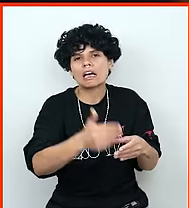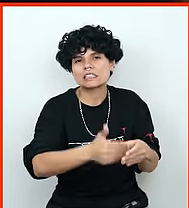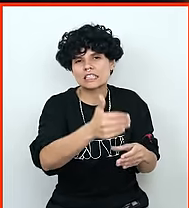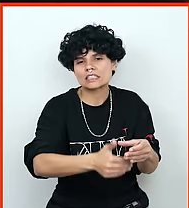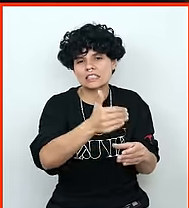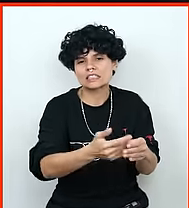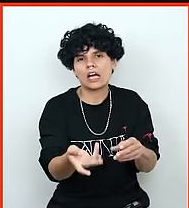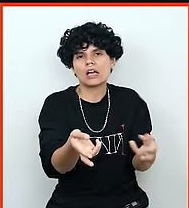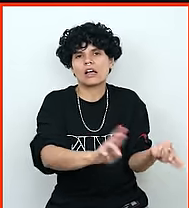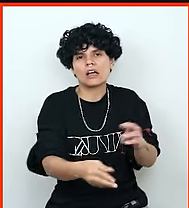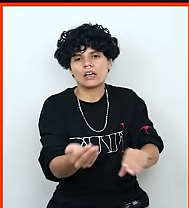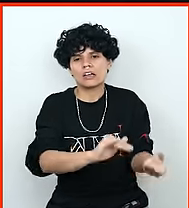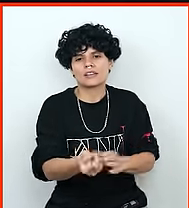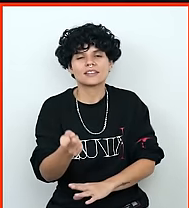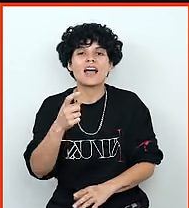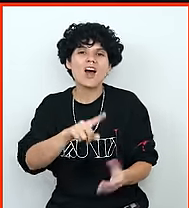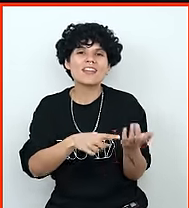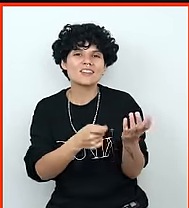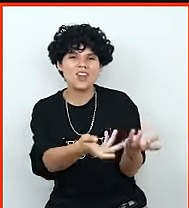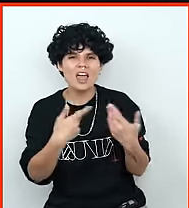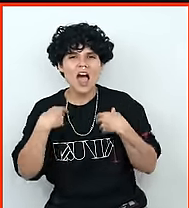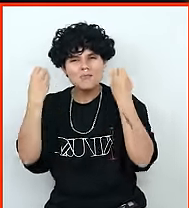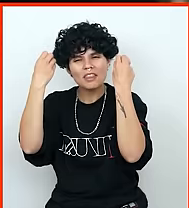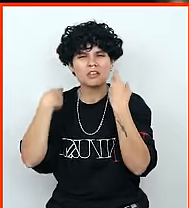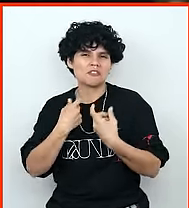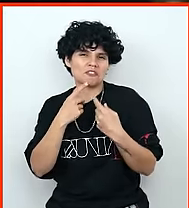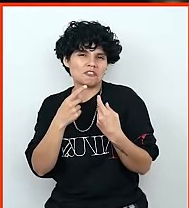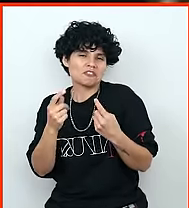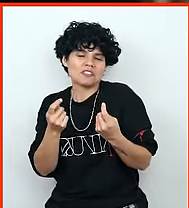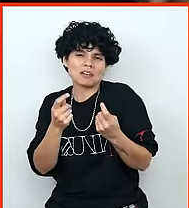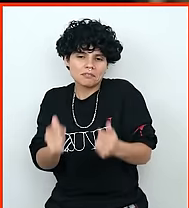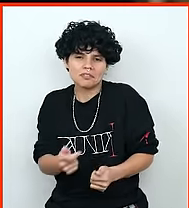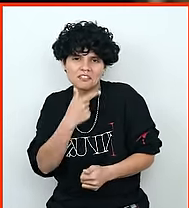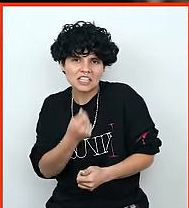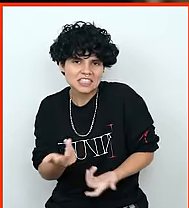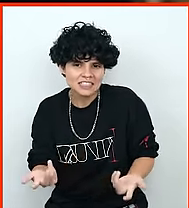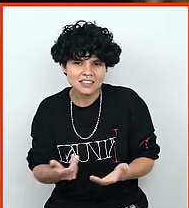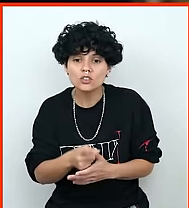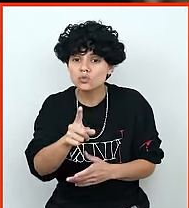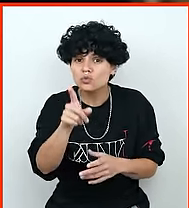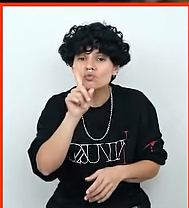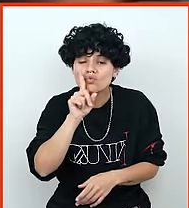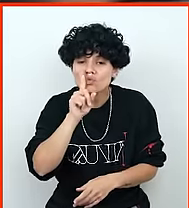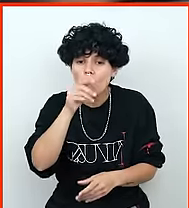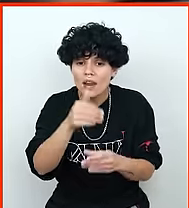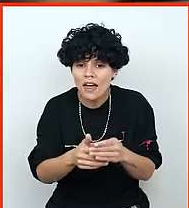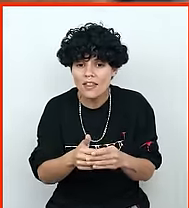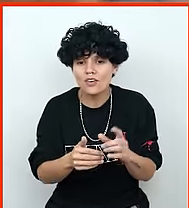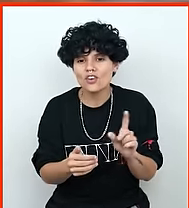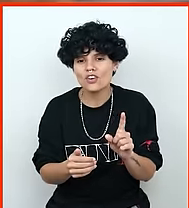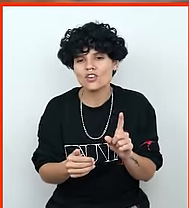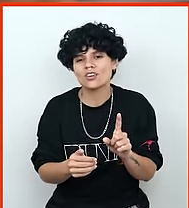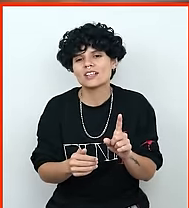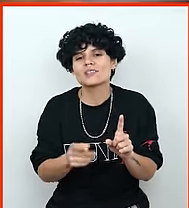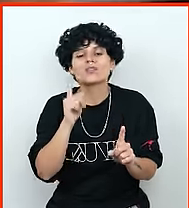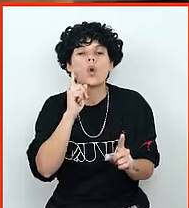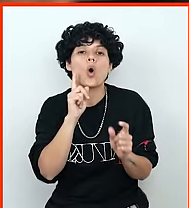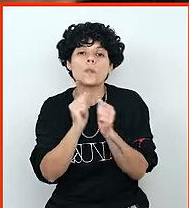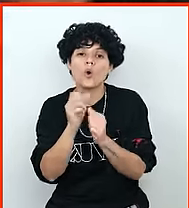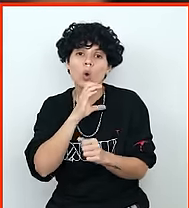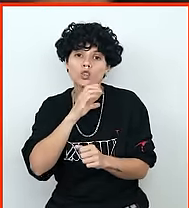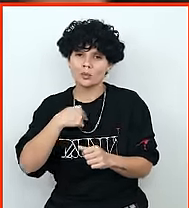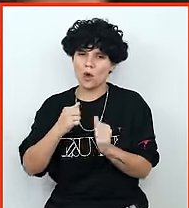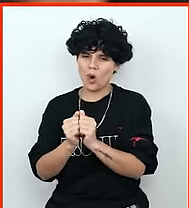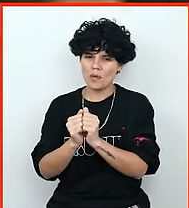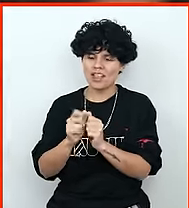Entonces me di cuenta que después la tecnología me facilitó eso. Oye, ¿y tenías algo guardado eso, no? Tengo un compañero de curso que hasta el día de hoy